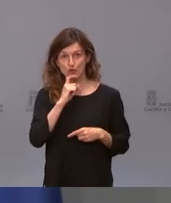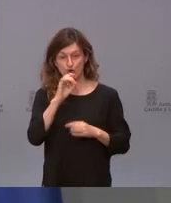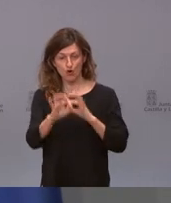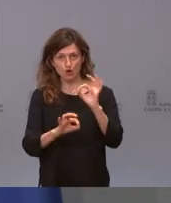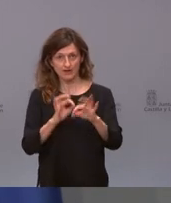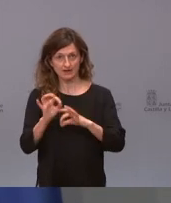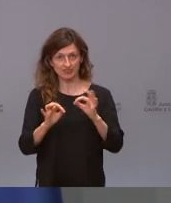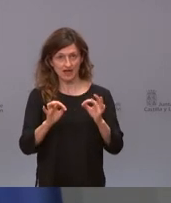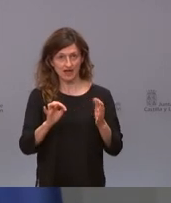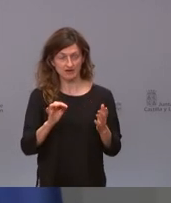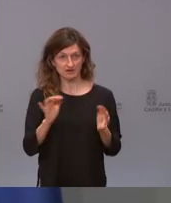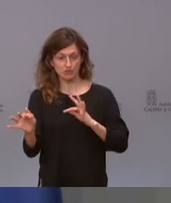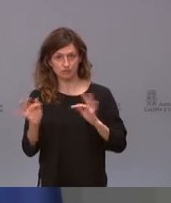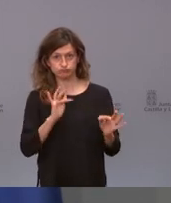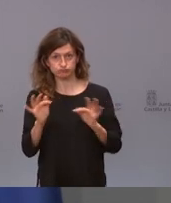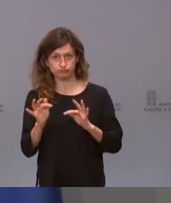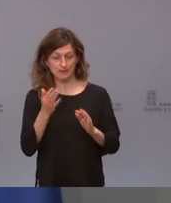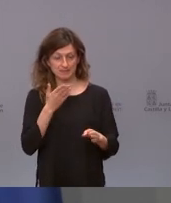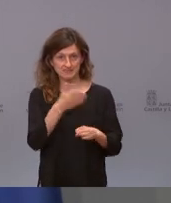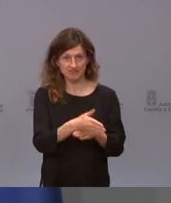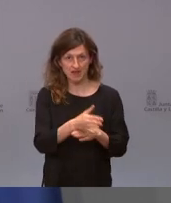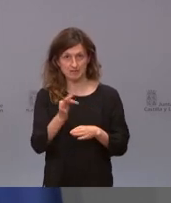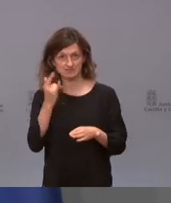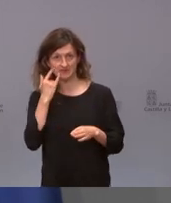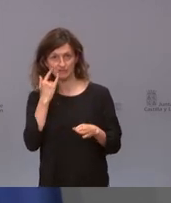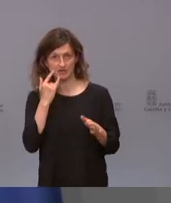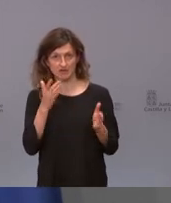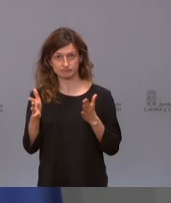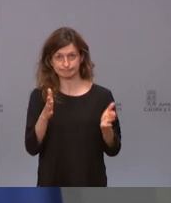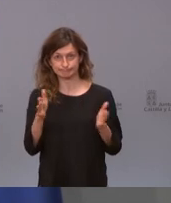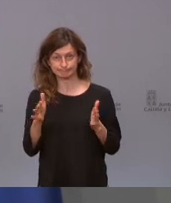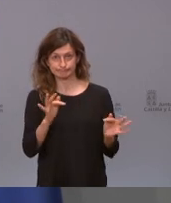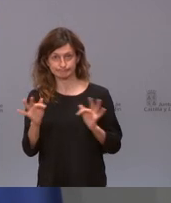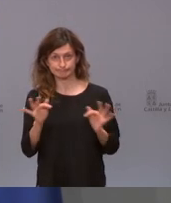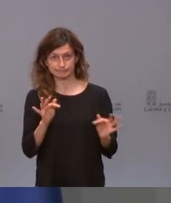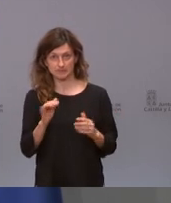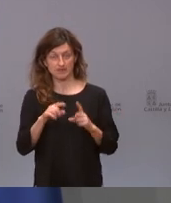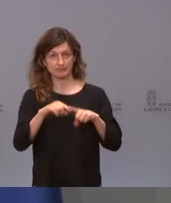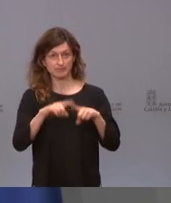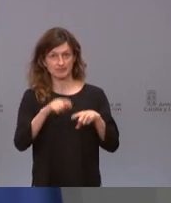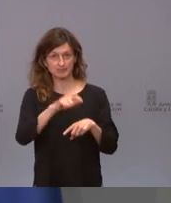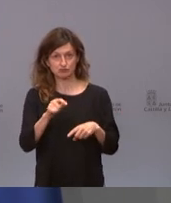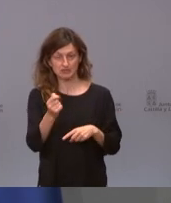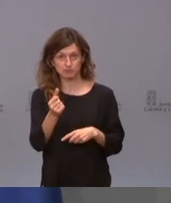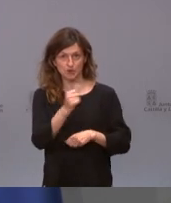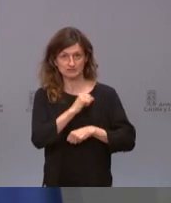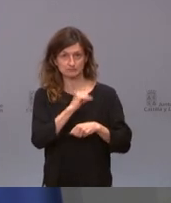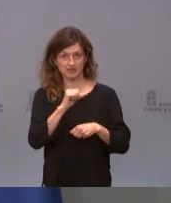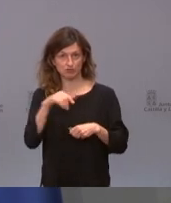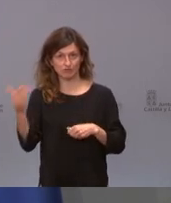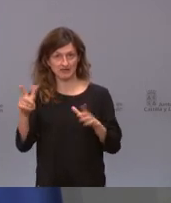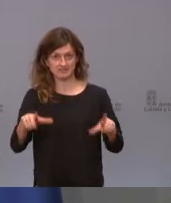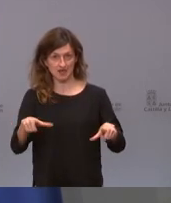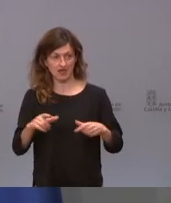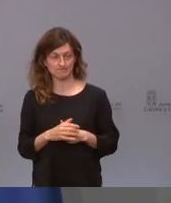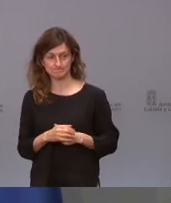el alternar la consulta presencial con la consulta telefónica de manera que haya pocas personas esperando en las salas de